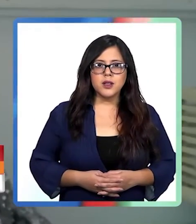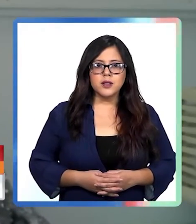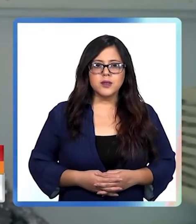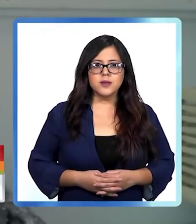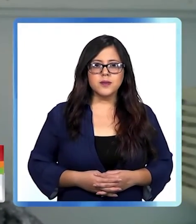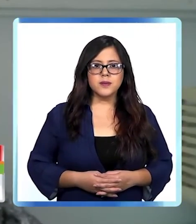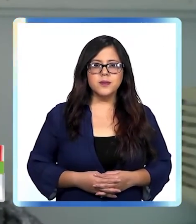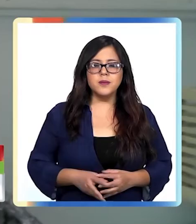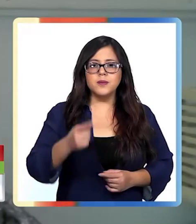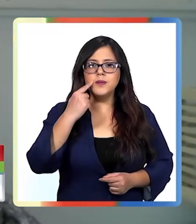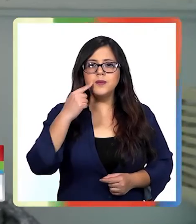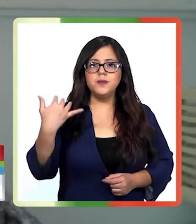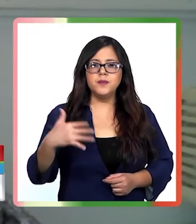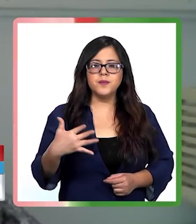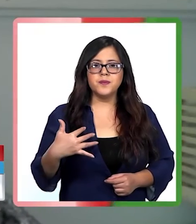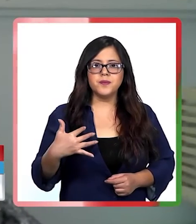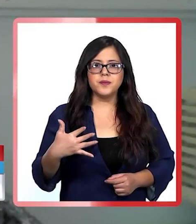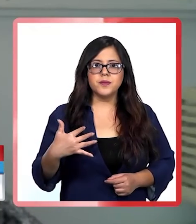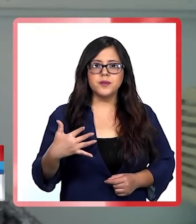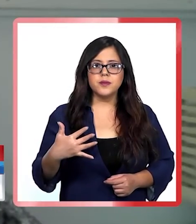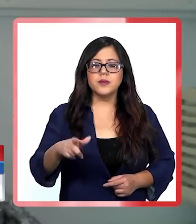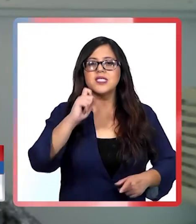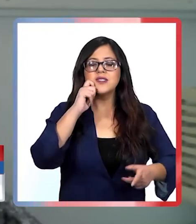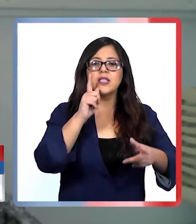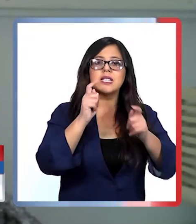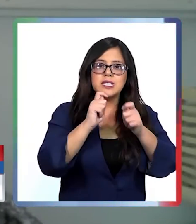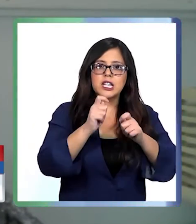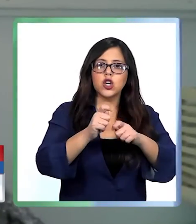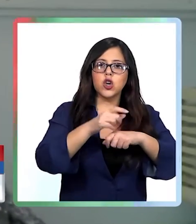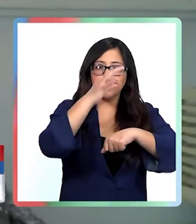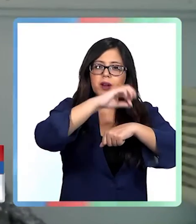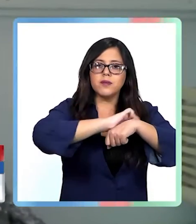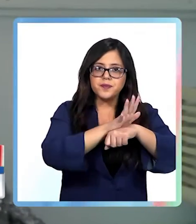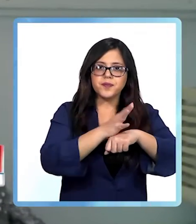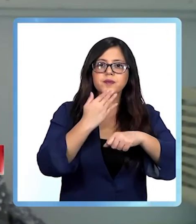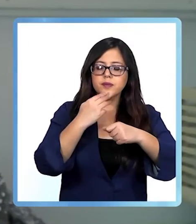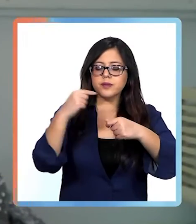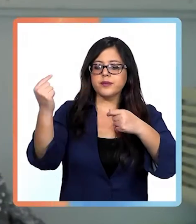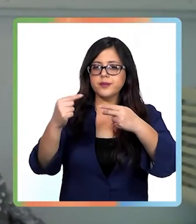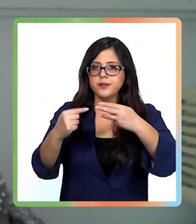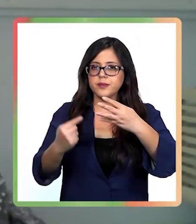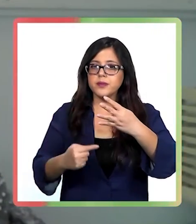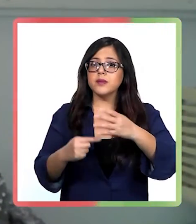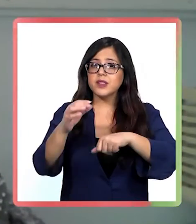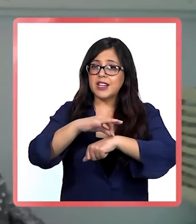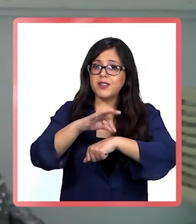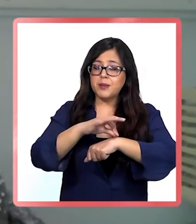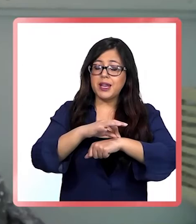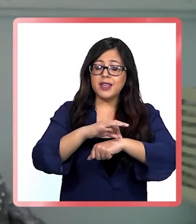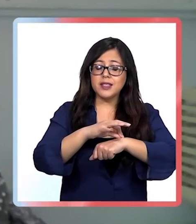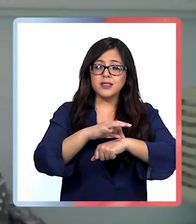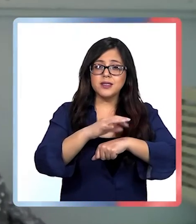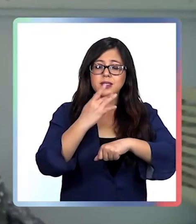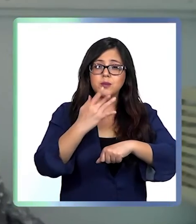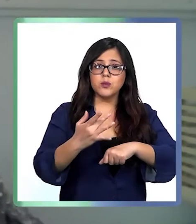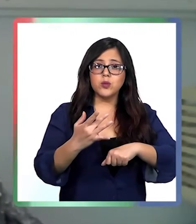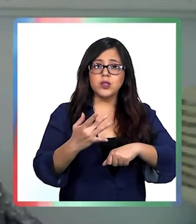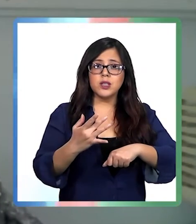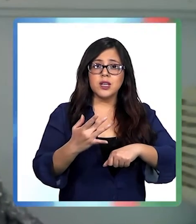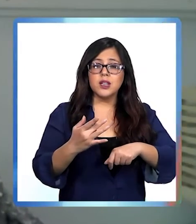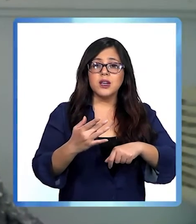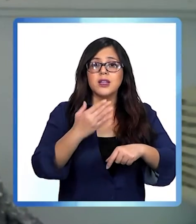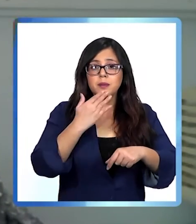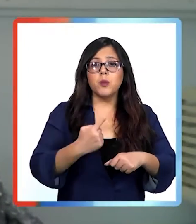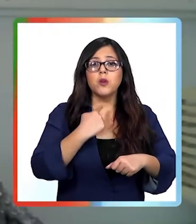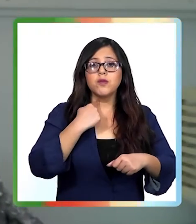Bueno, lo que tú mencionas es muy importante, la obesidad, no solo es riesgo para el COVID-19, es riesgo para varias otras, para múltiples enfermedades, porque de hecho compromete la respuesta